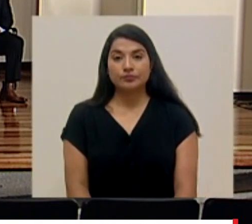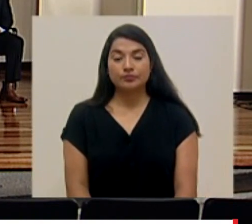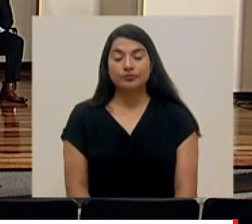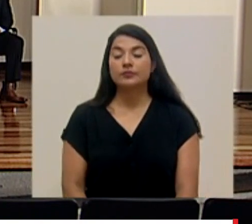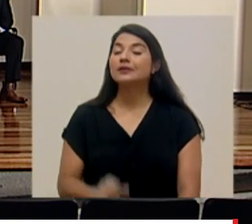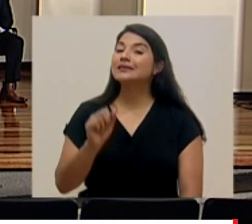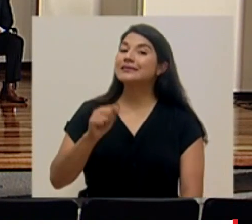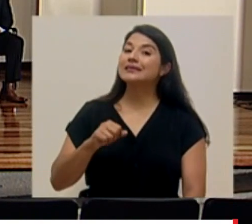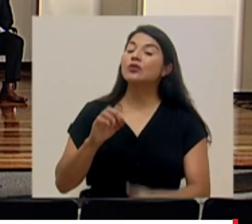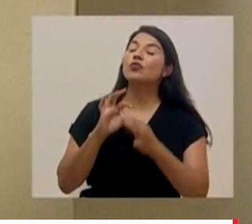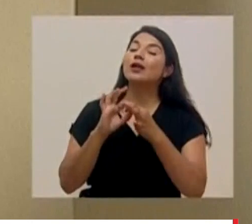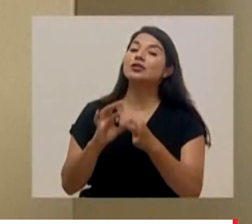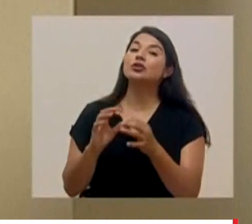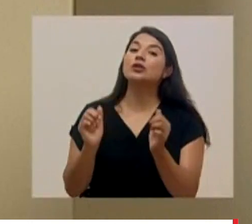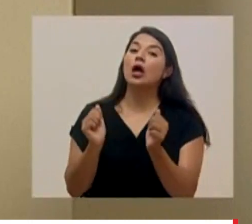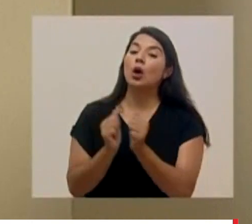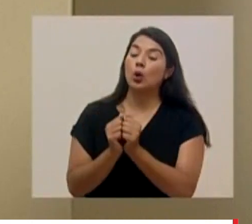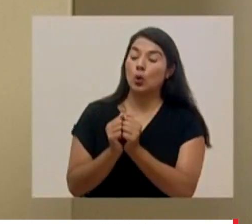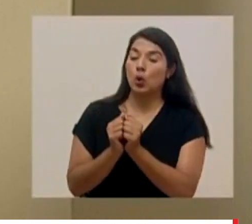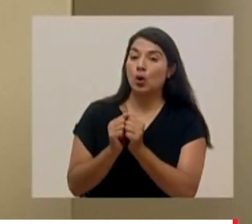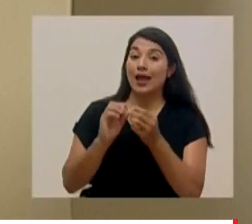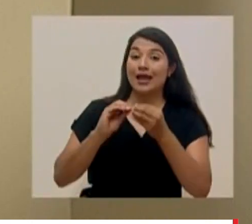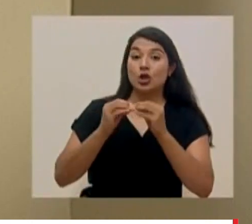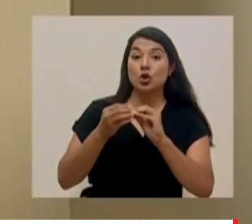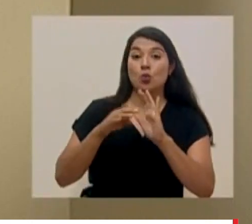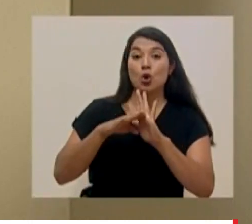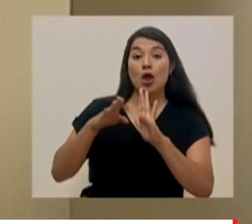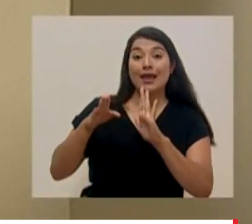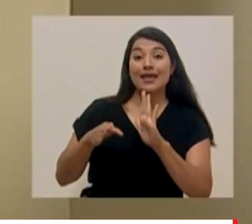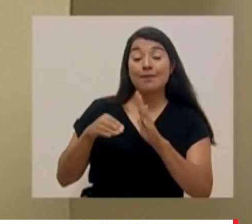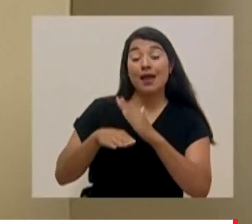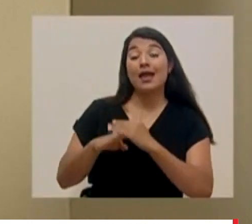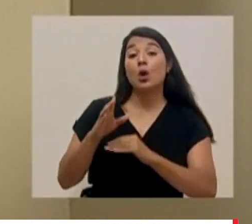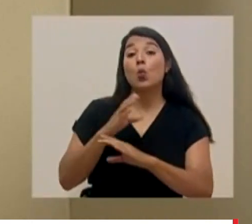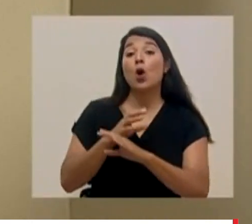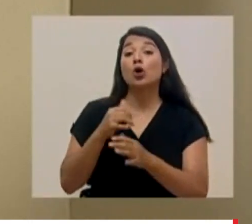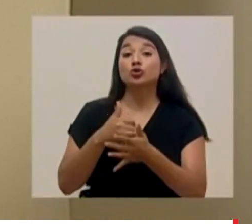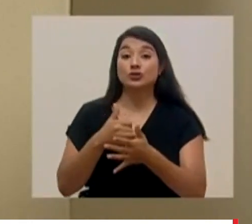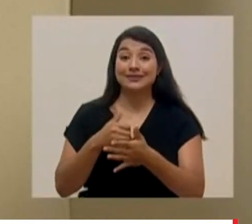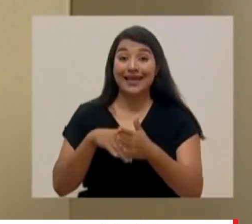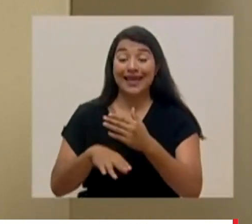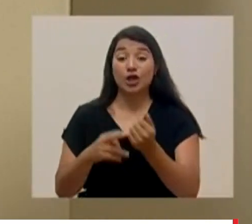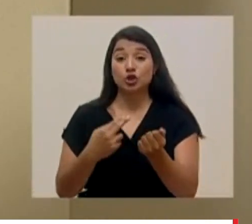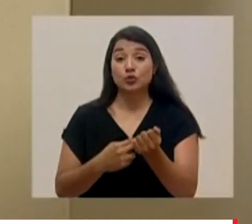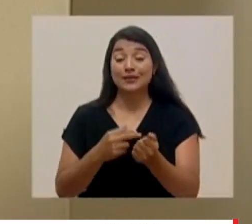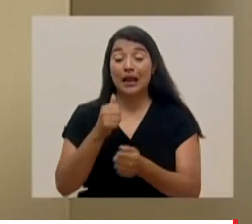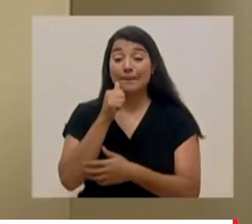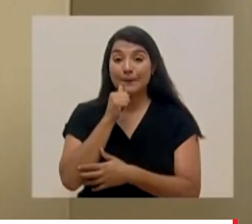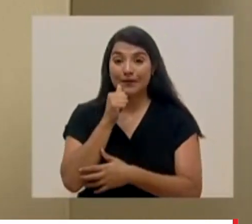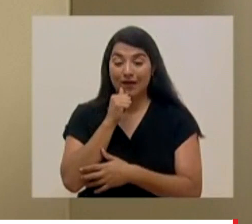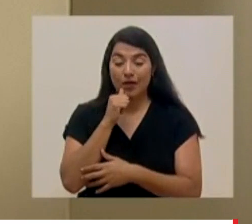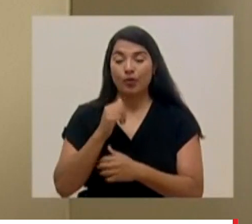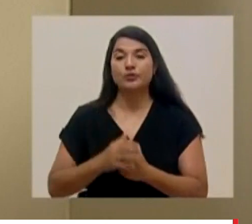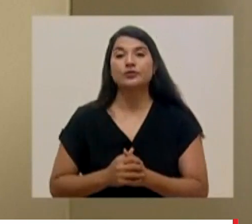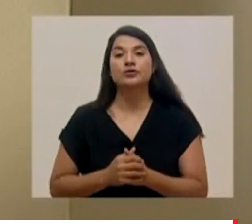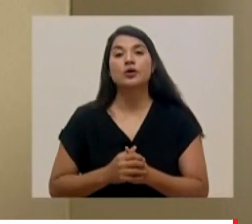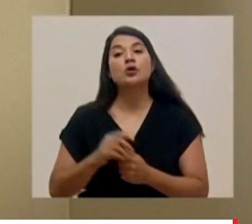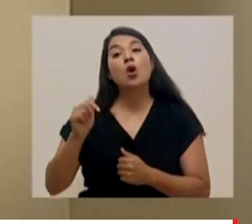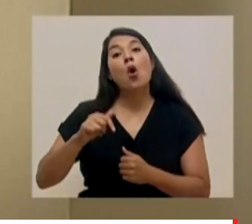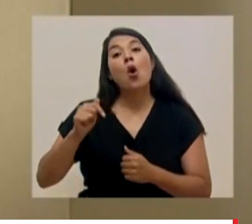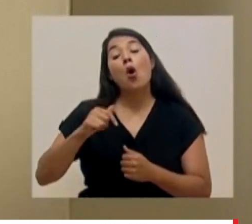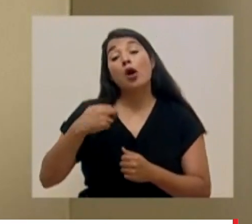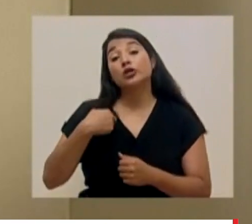Sí, respecto a las camas de cuidados intensivos de hospitales privados. Lo que se anunció